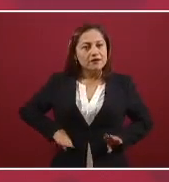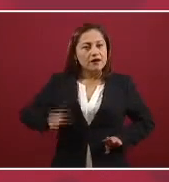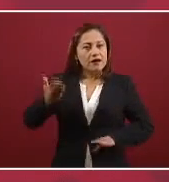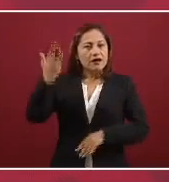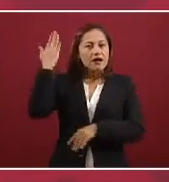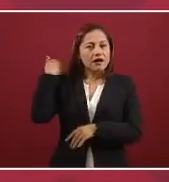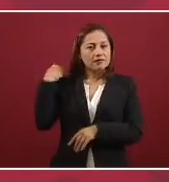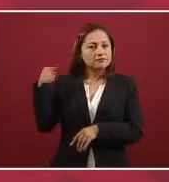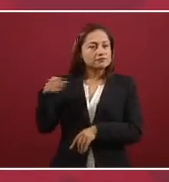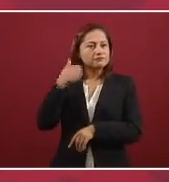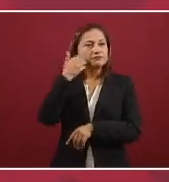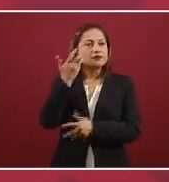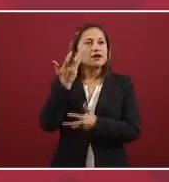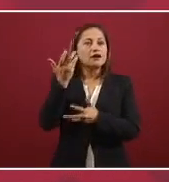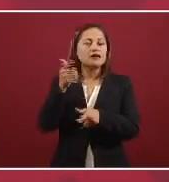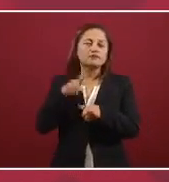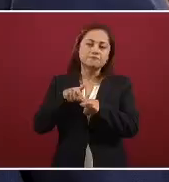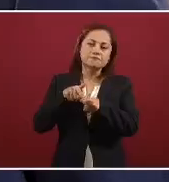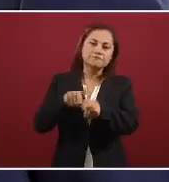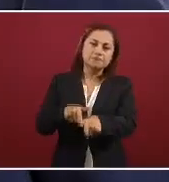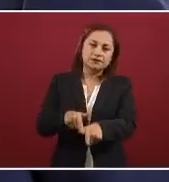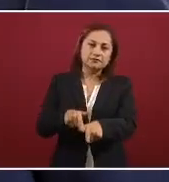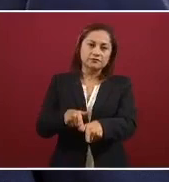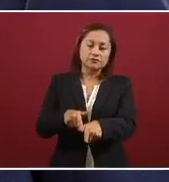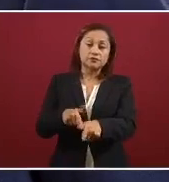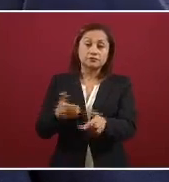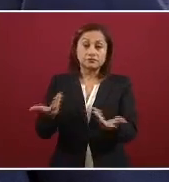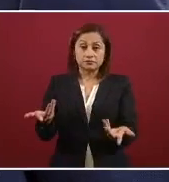Antes, en el siglo XIX,